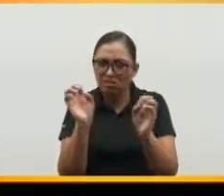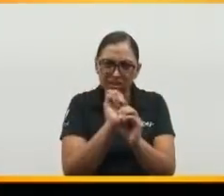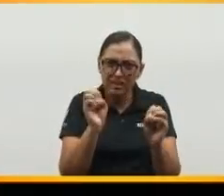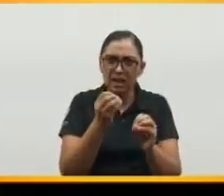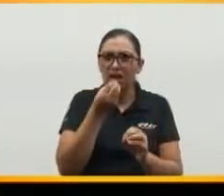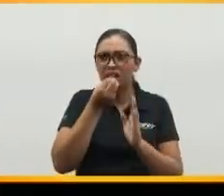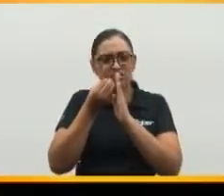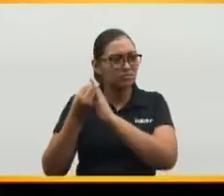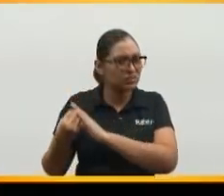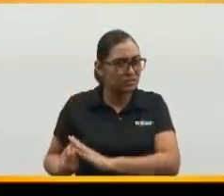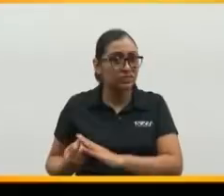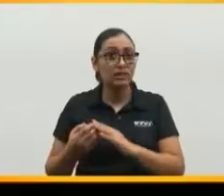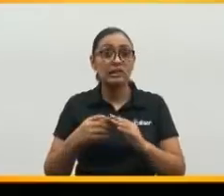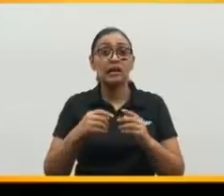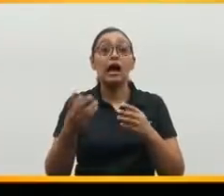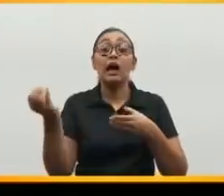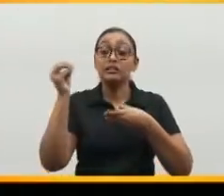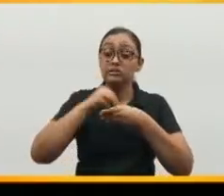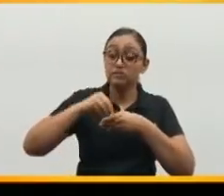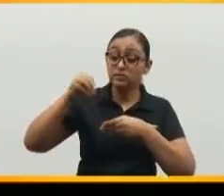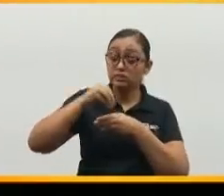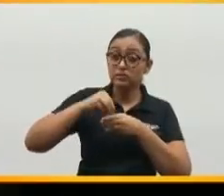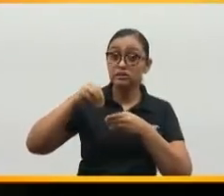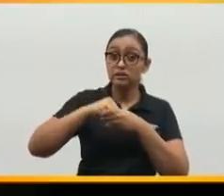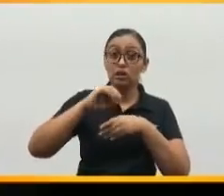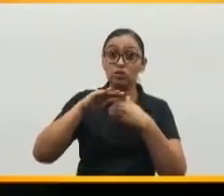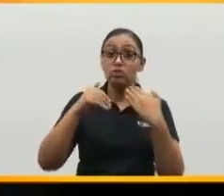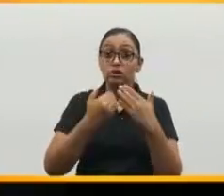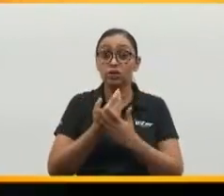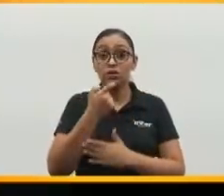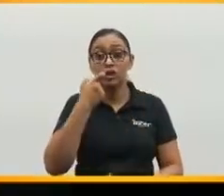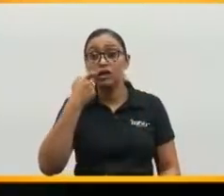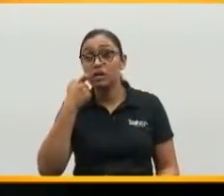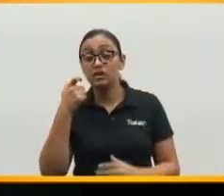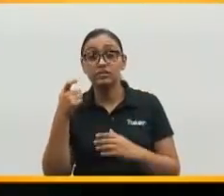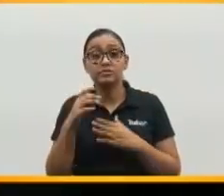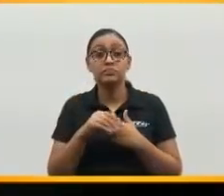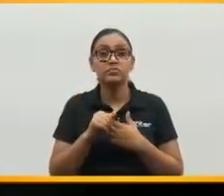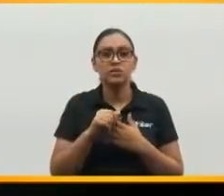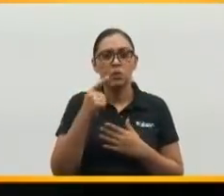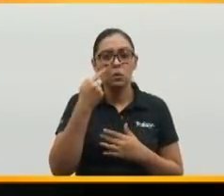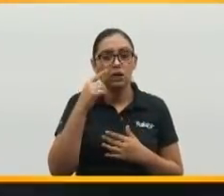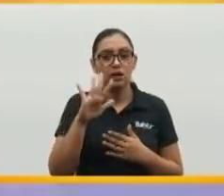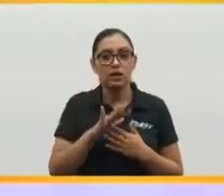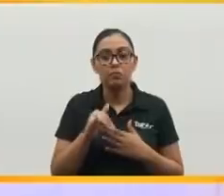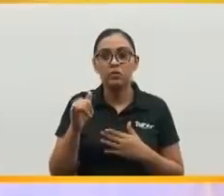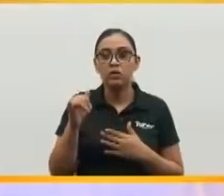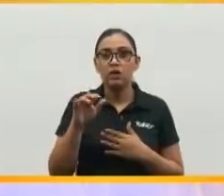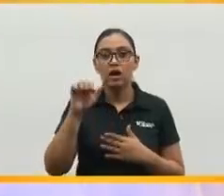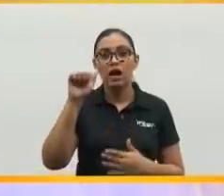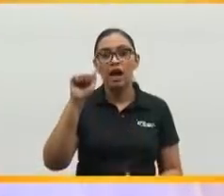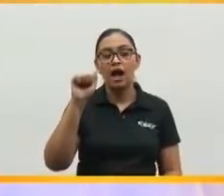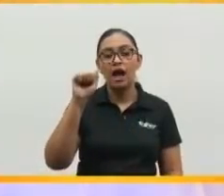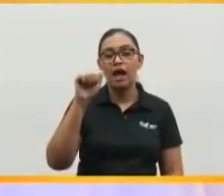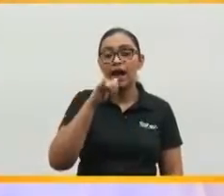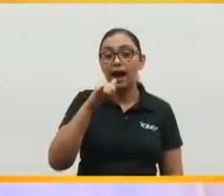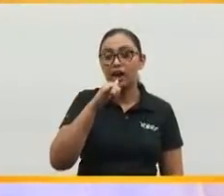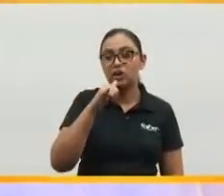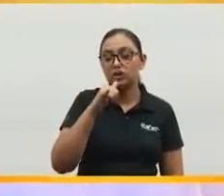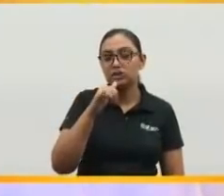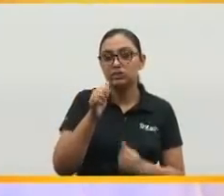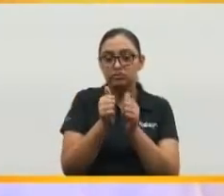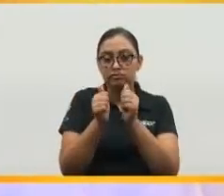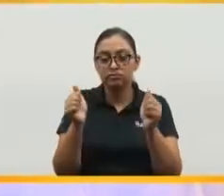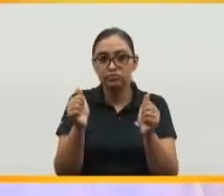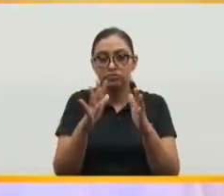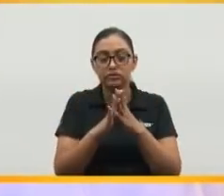ayuna. Y las mismas enfermedades, y todas las tenemos. Estamos, como le dicen ahí en Alcohólicos Anónimos, usted está tan cerca del último trago como del vaso a